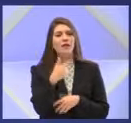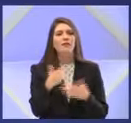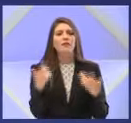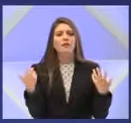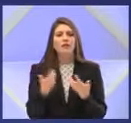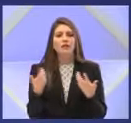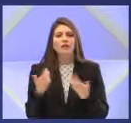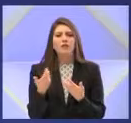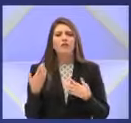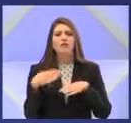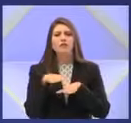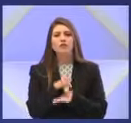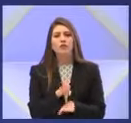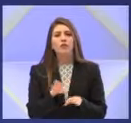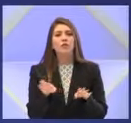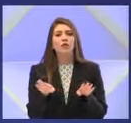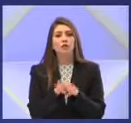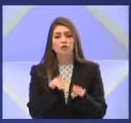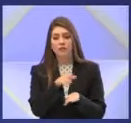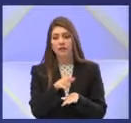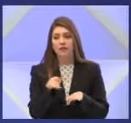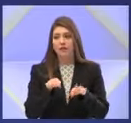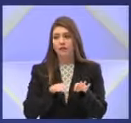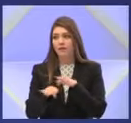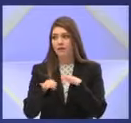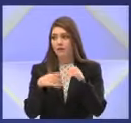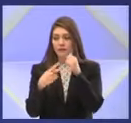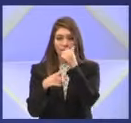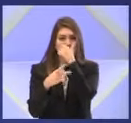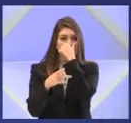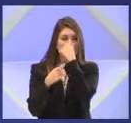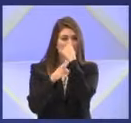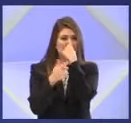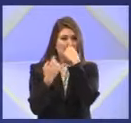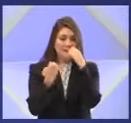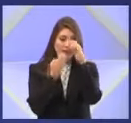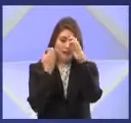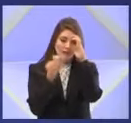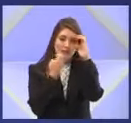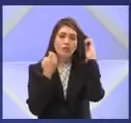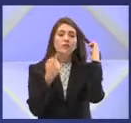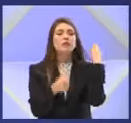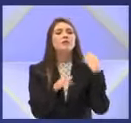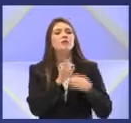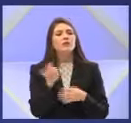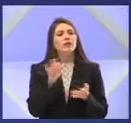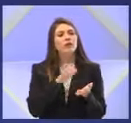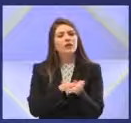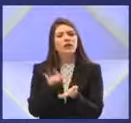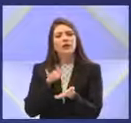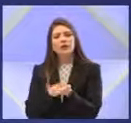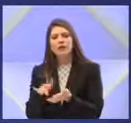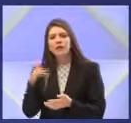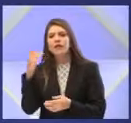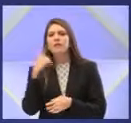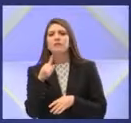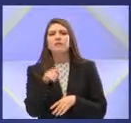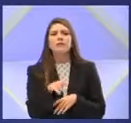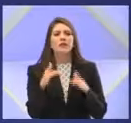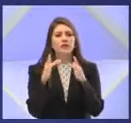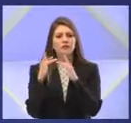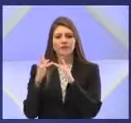cómo estos trabajos desde la academia desde la academia pudieran contribuir a resolver este reto de la conectividad